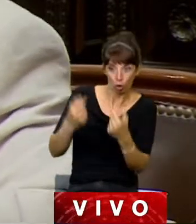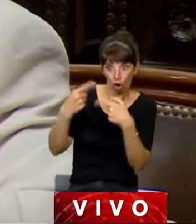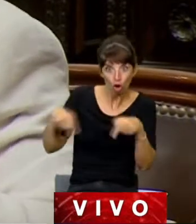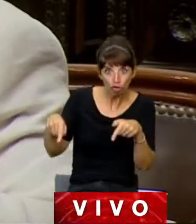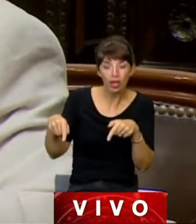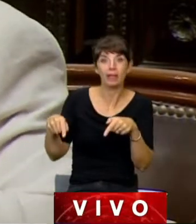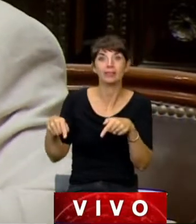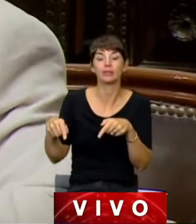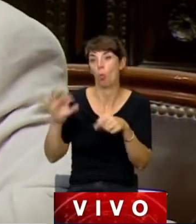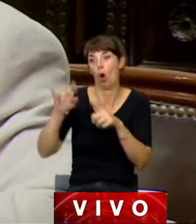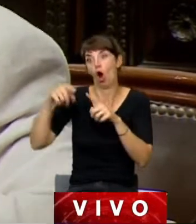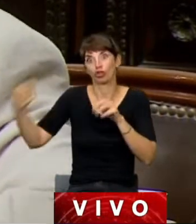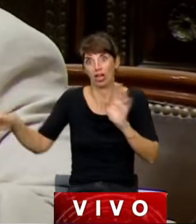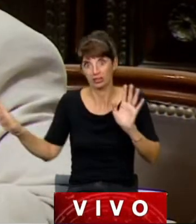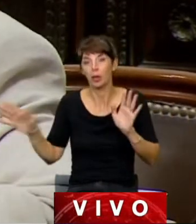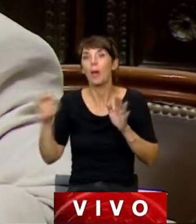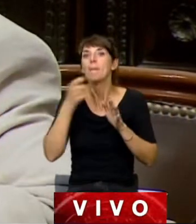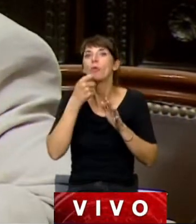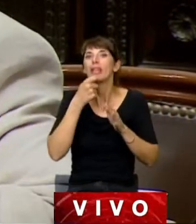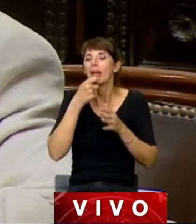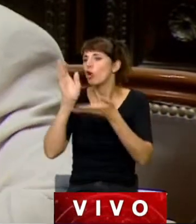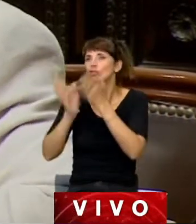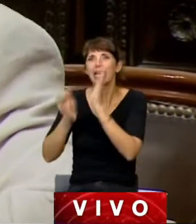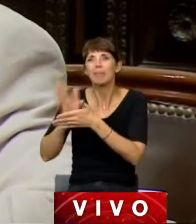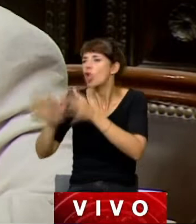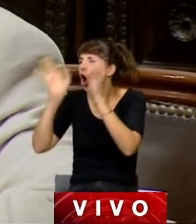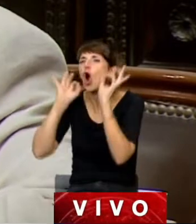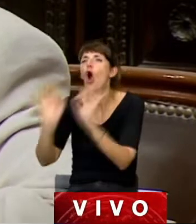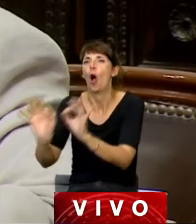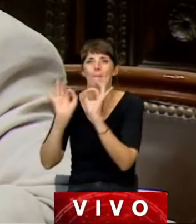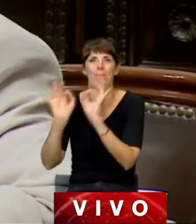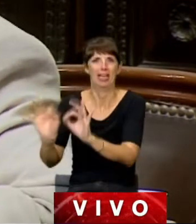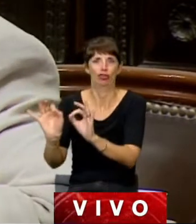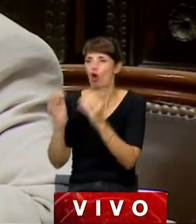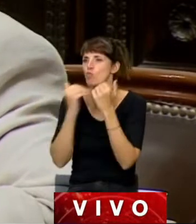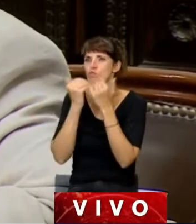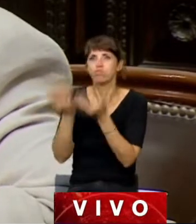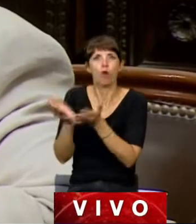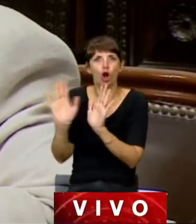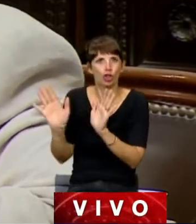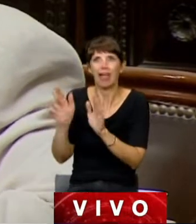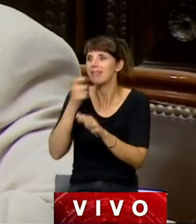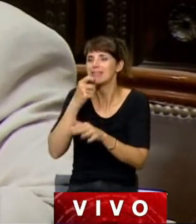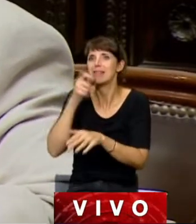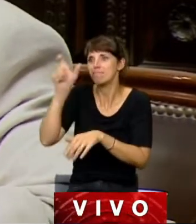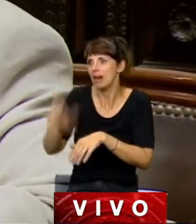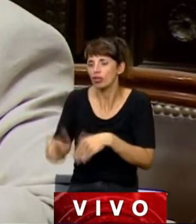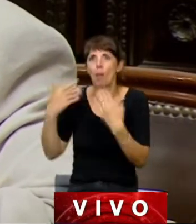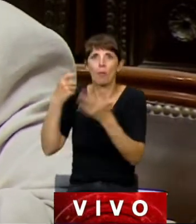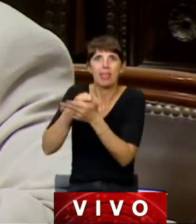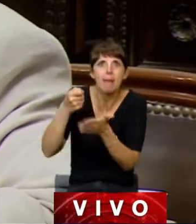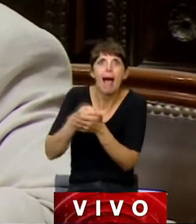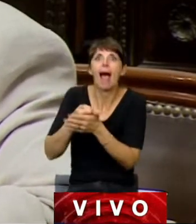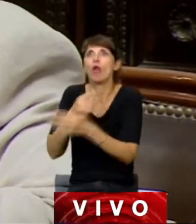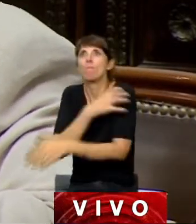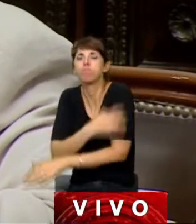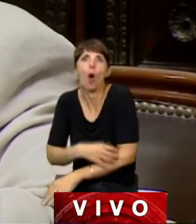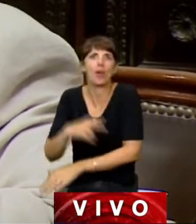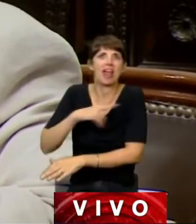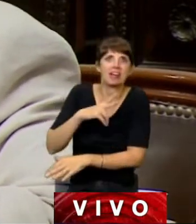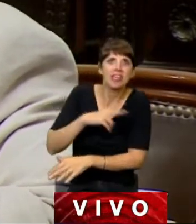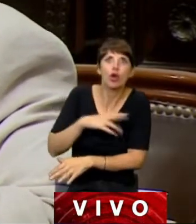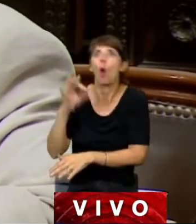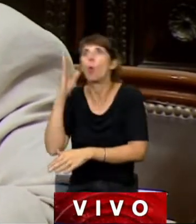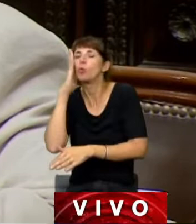es decir, un tratamiento integral sin importar su condición económica, social o cultural,